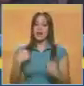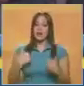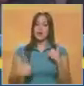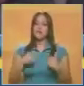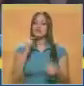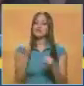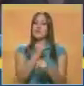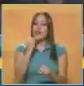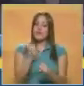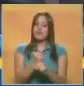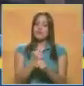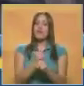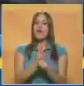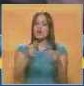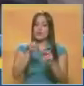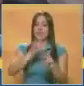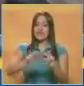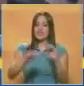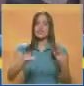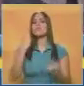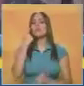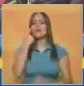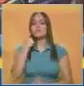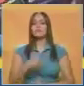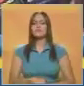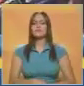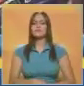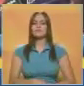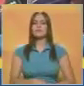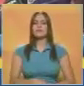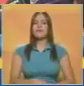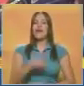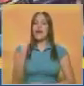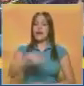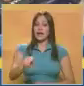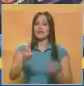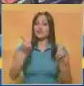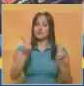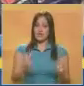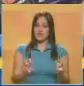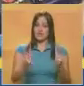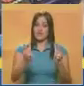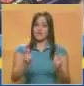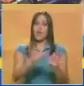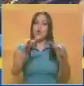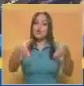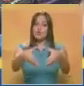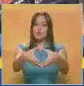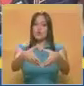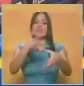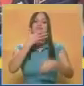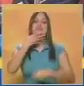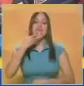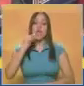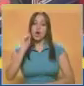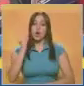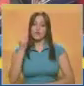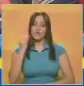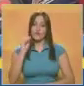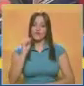un operativo con una brigada infantil. Escuchemos. Ha activado una unidad brigada juvenil